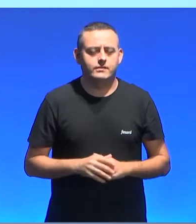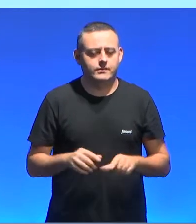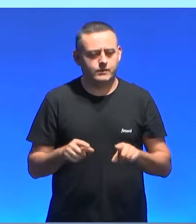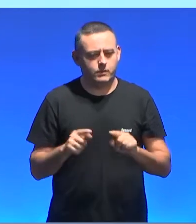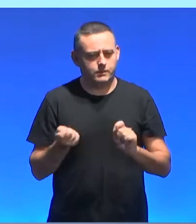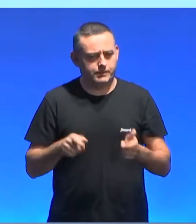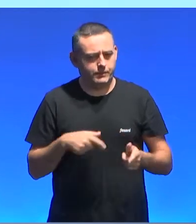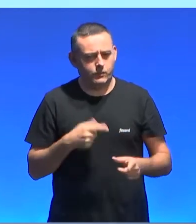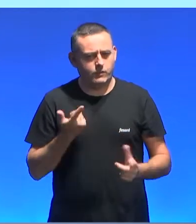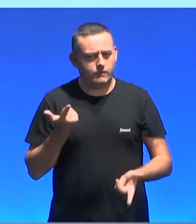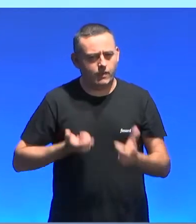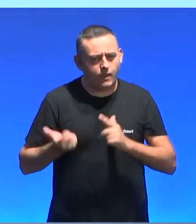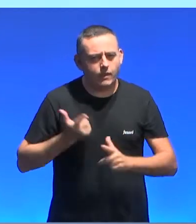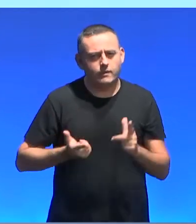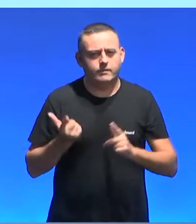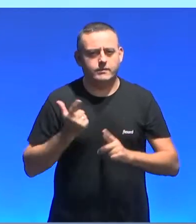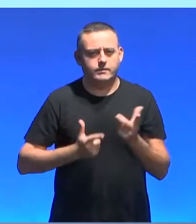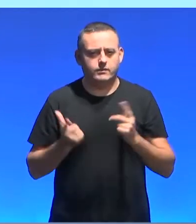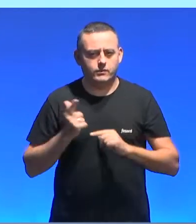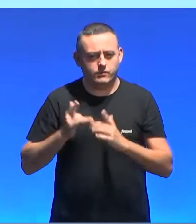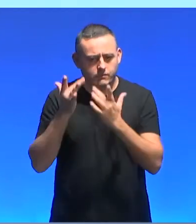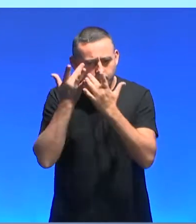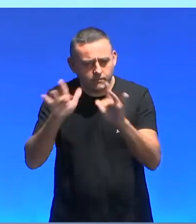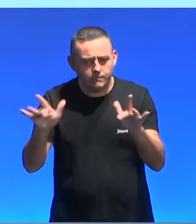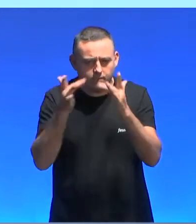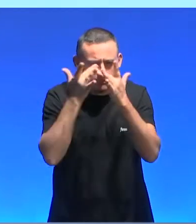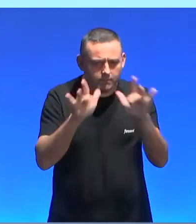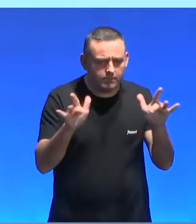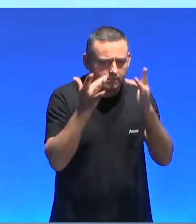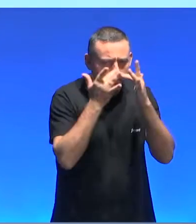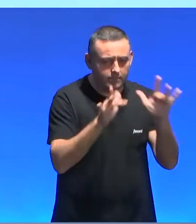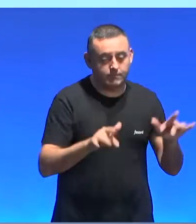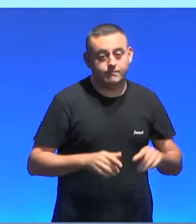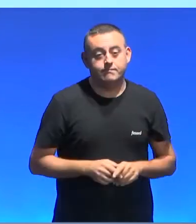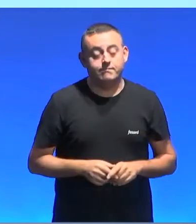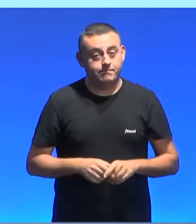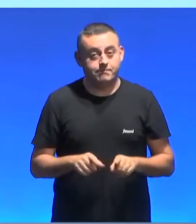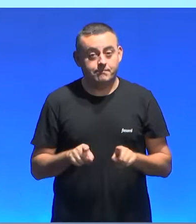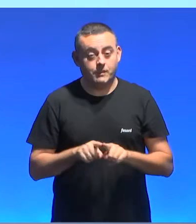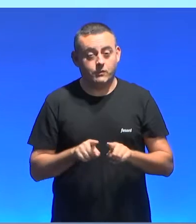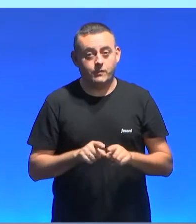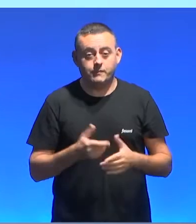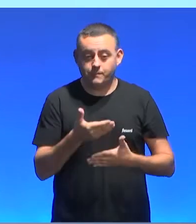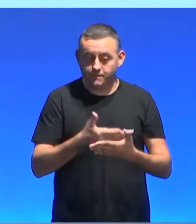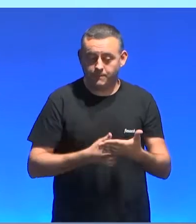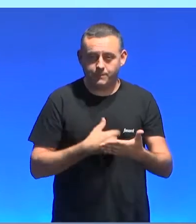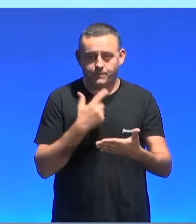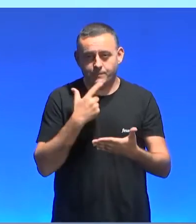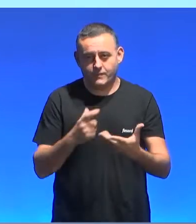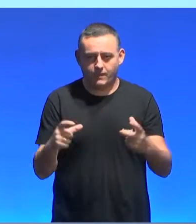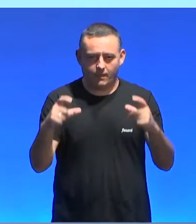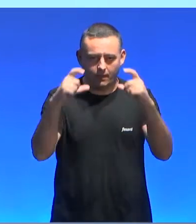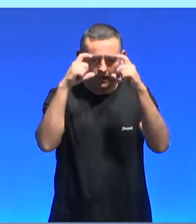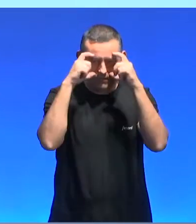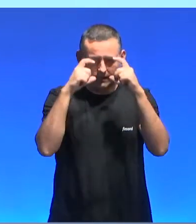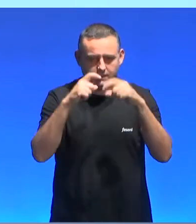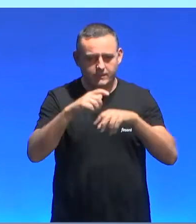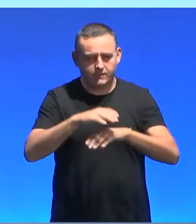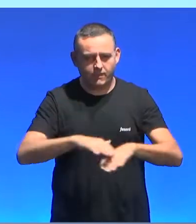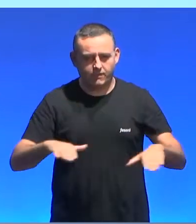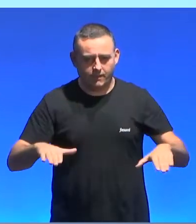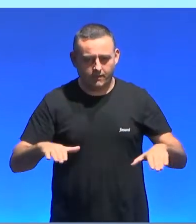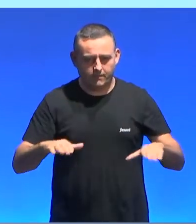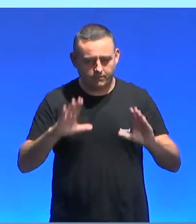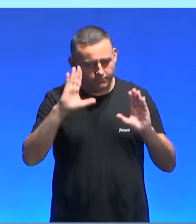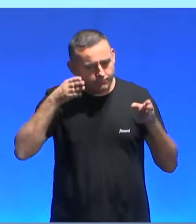conciencias la necesidad de la mirada con, como dice la secretaria autonómica, con las gafas de la infancia. Y esto es muy importante. Ya